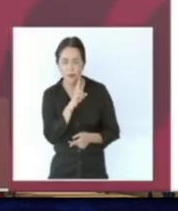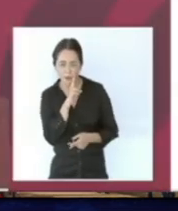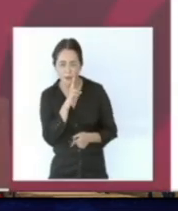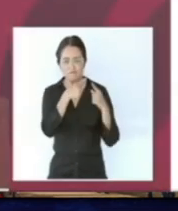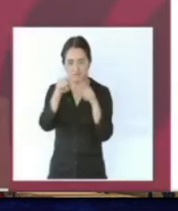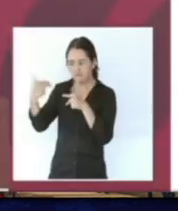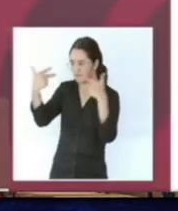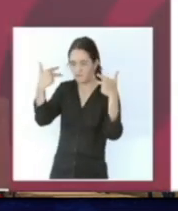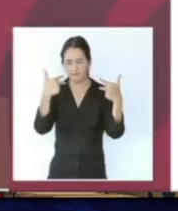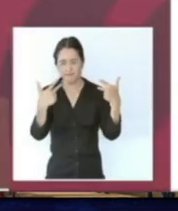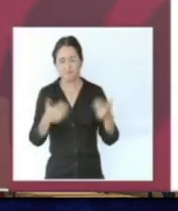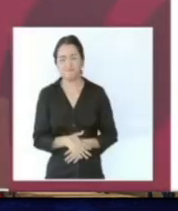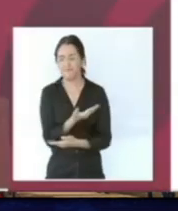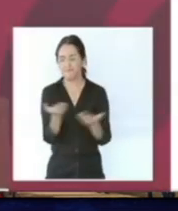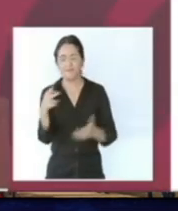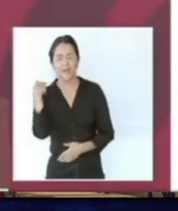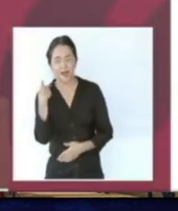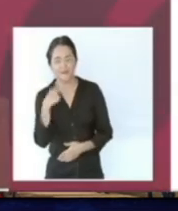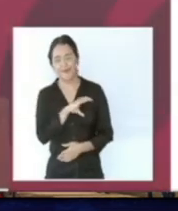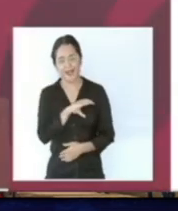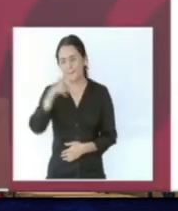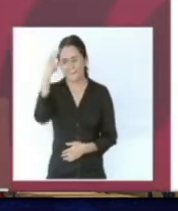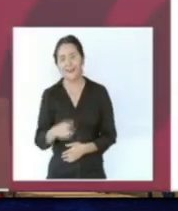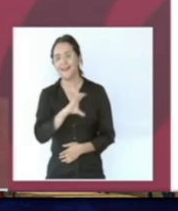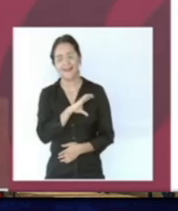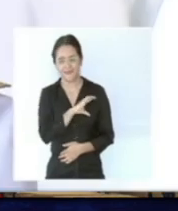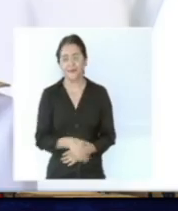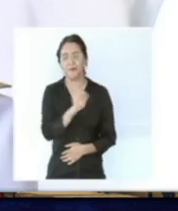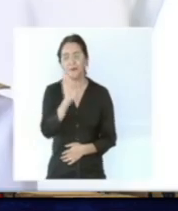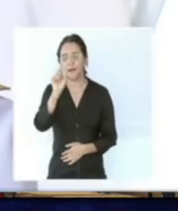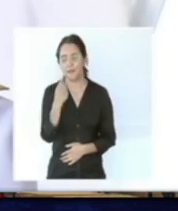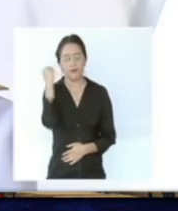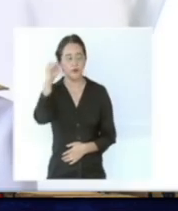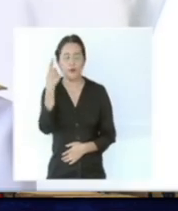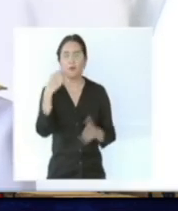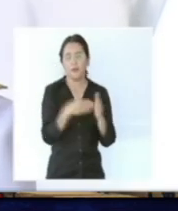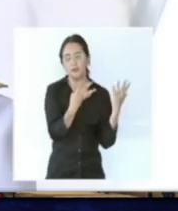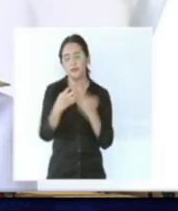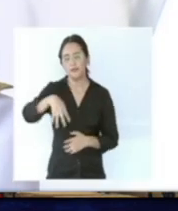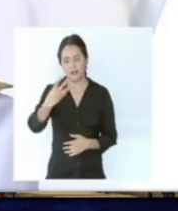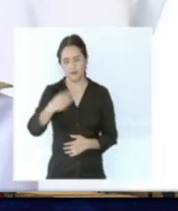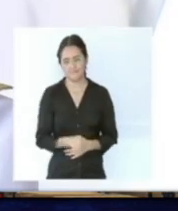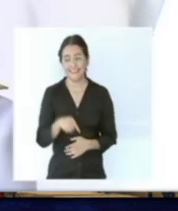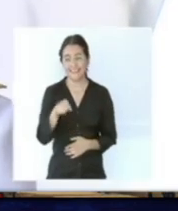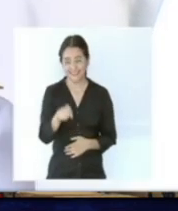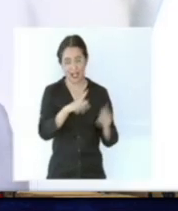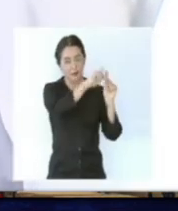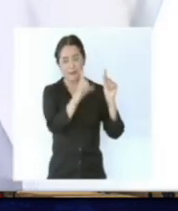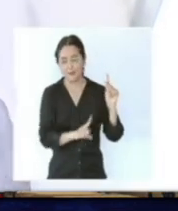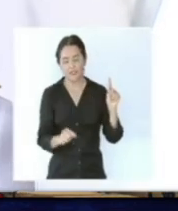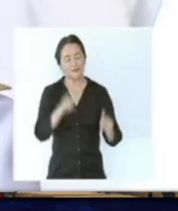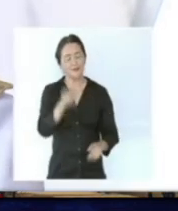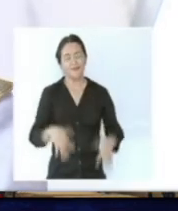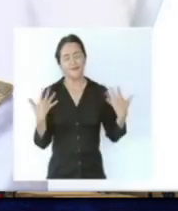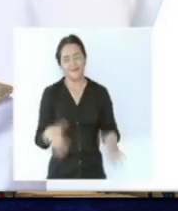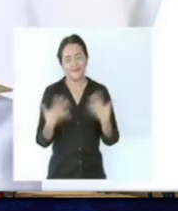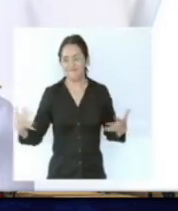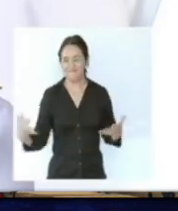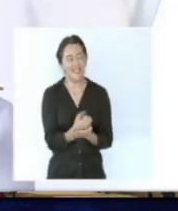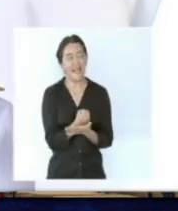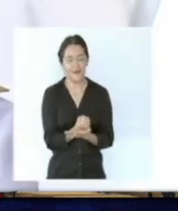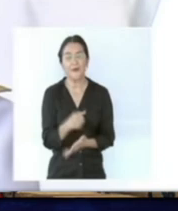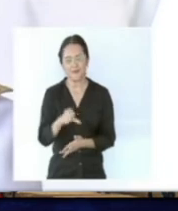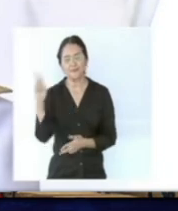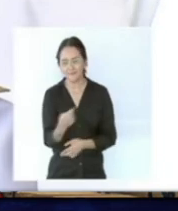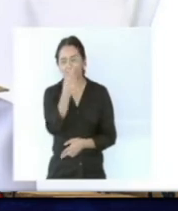comunicación muy querido Veracruz y muy querido México el 21 de abril de 1914 él fue nacional hoy